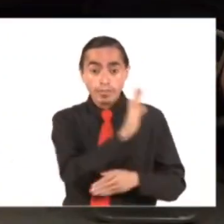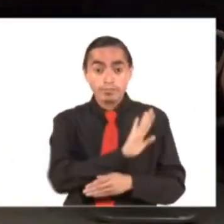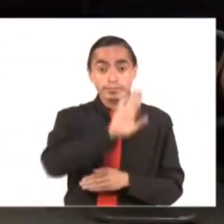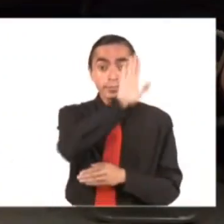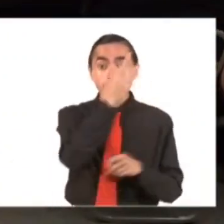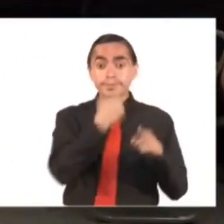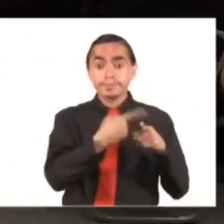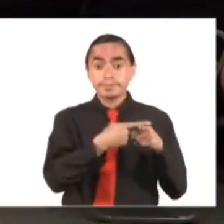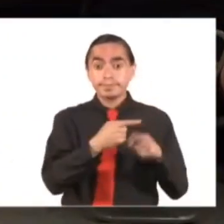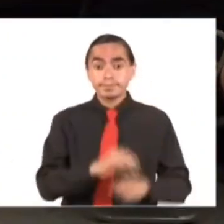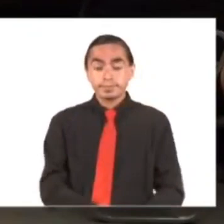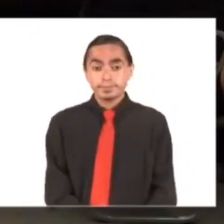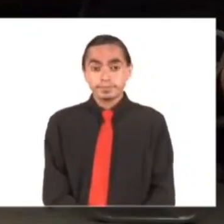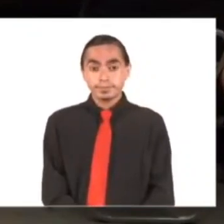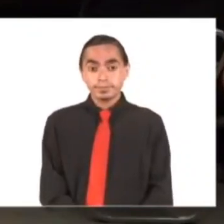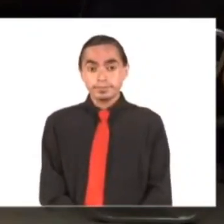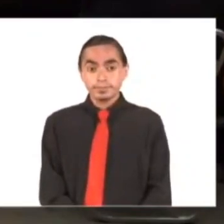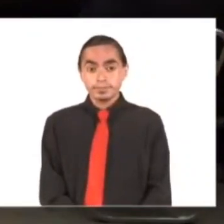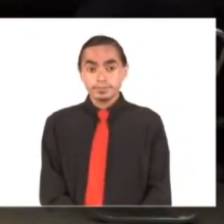mano.